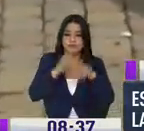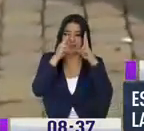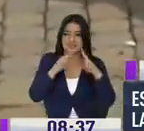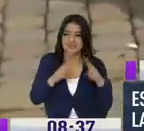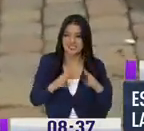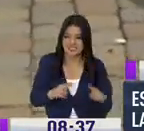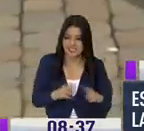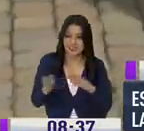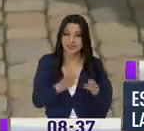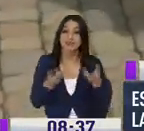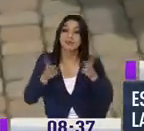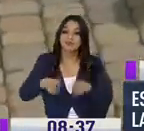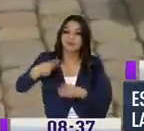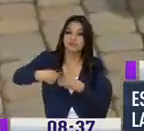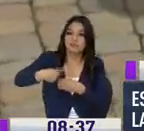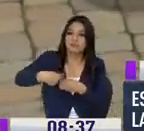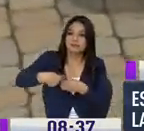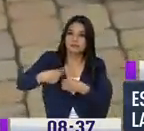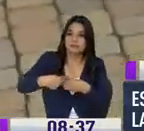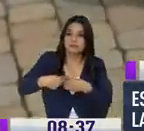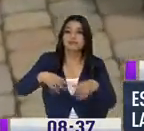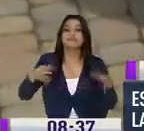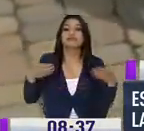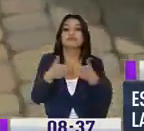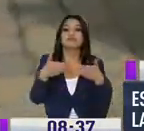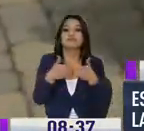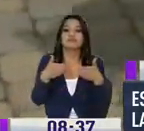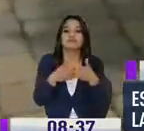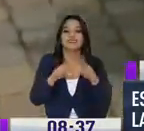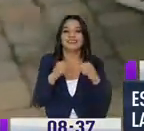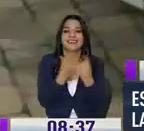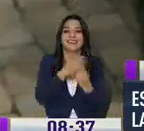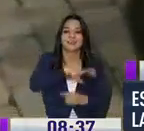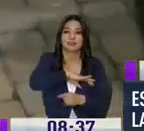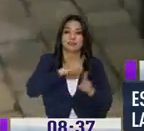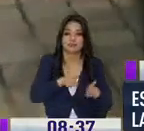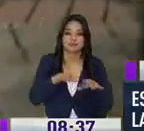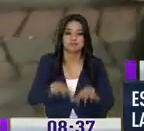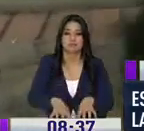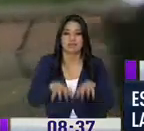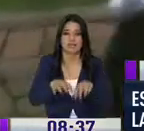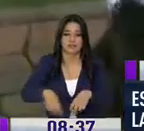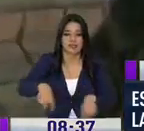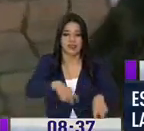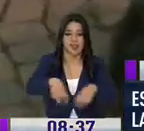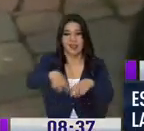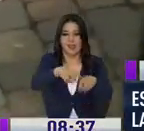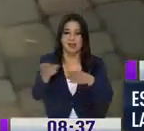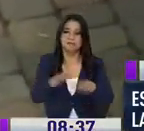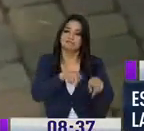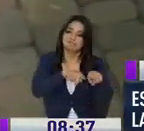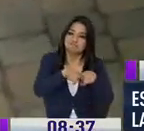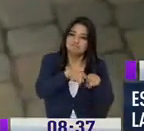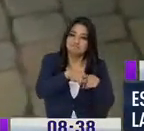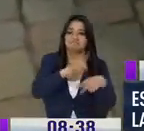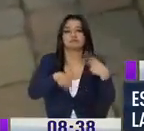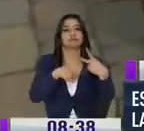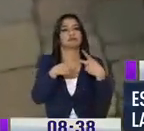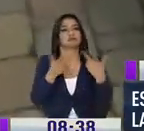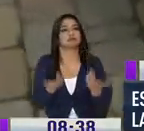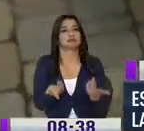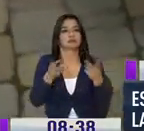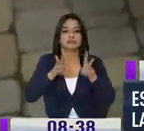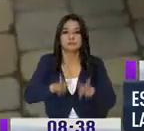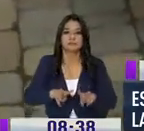vamos a tener la participación del escuadrón de los perritos del Cuerpo de Agentes de Metropolitanos. Y también vamos a tener concursos, vamos a tener